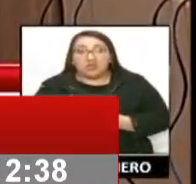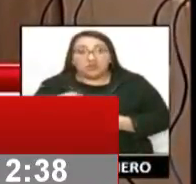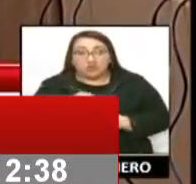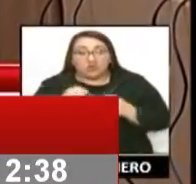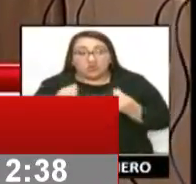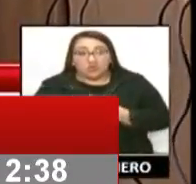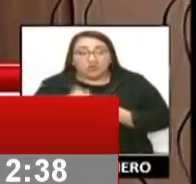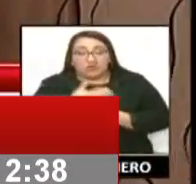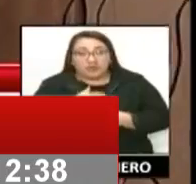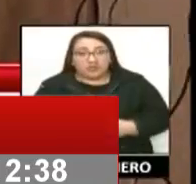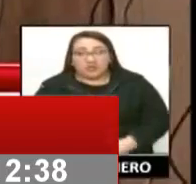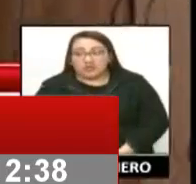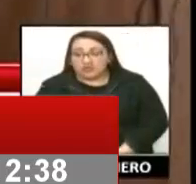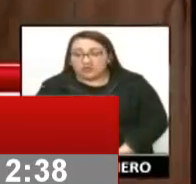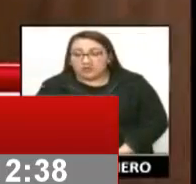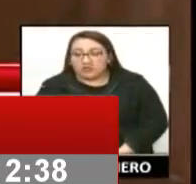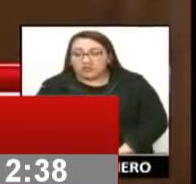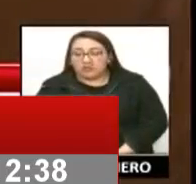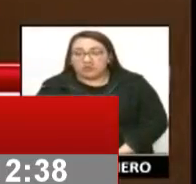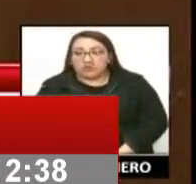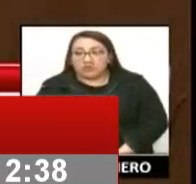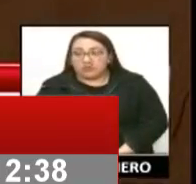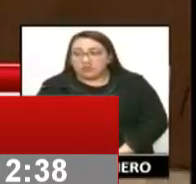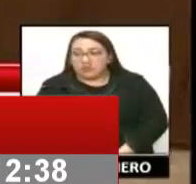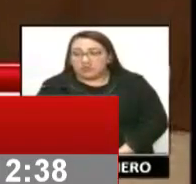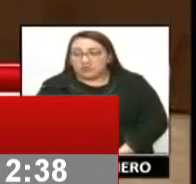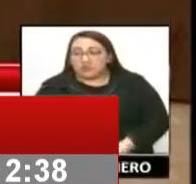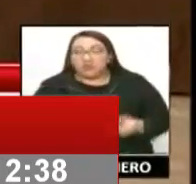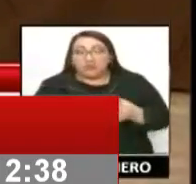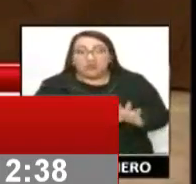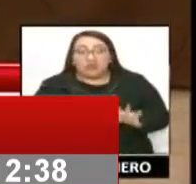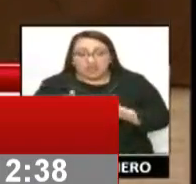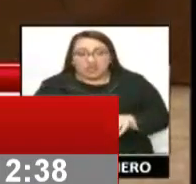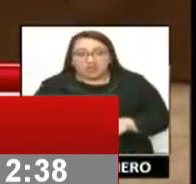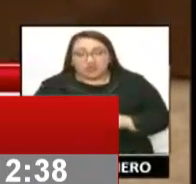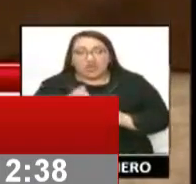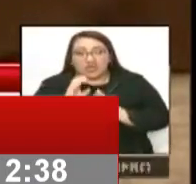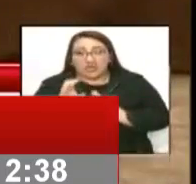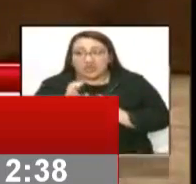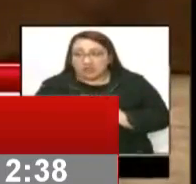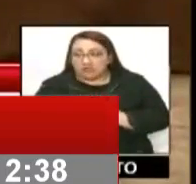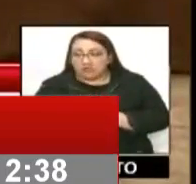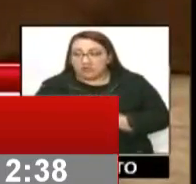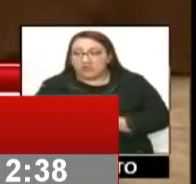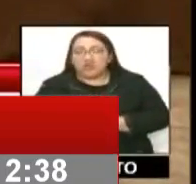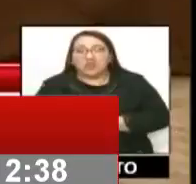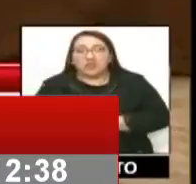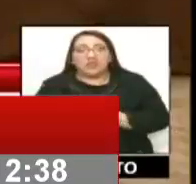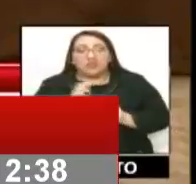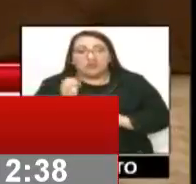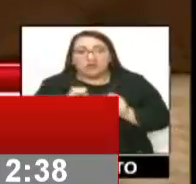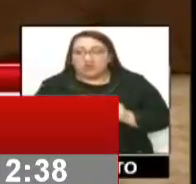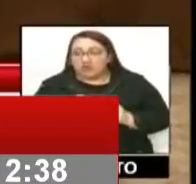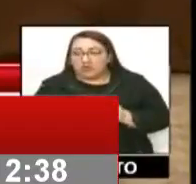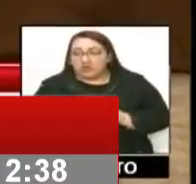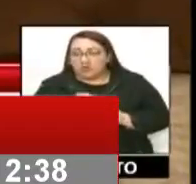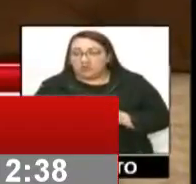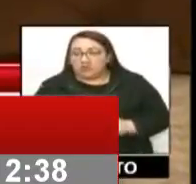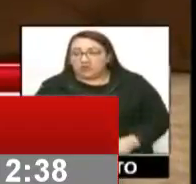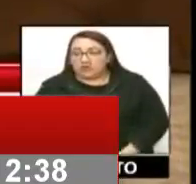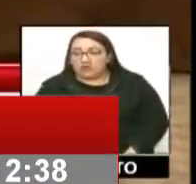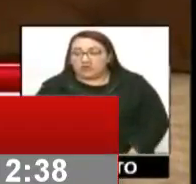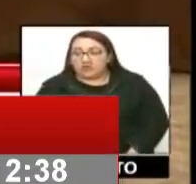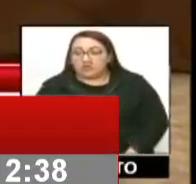bancada, presidenta, y se la hemos presentado por escrito, es que haya una cláusula presupuestal. Con respecto al número, congresista.